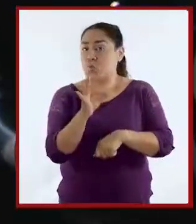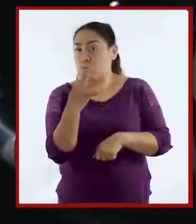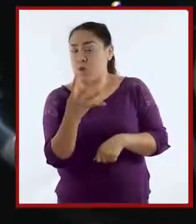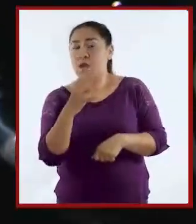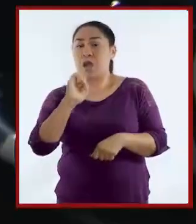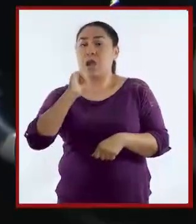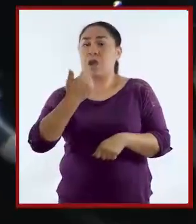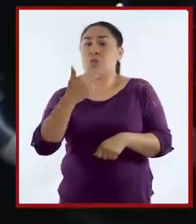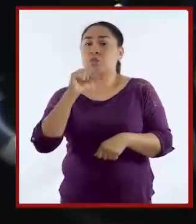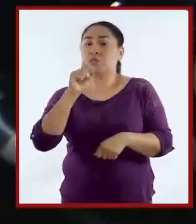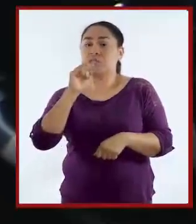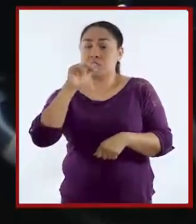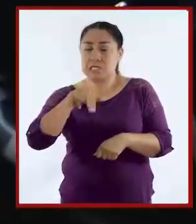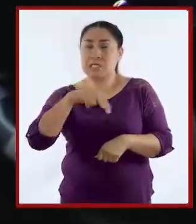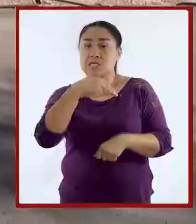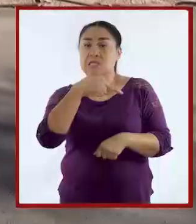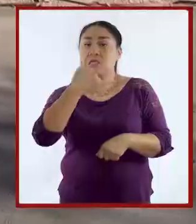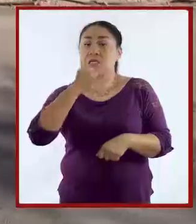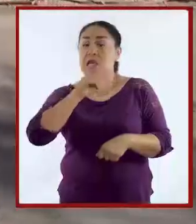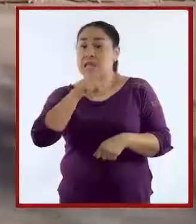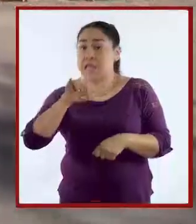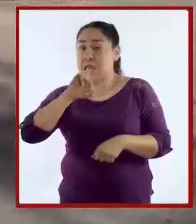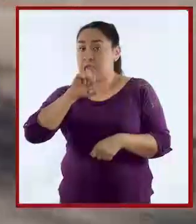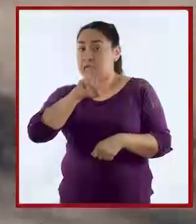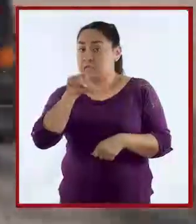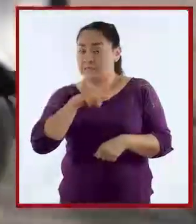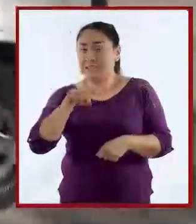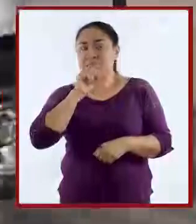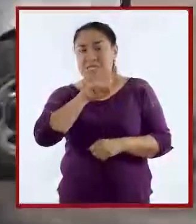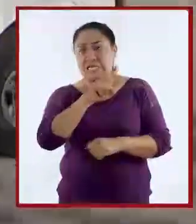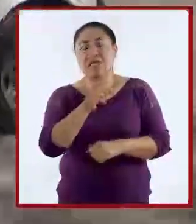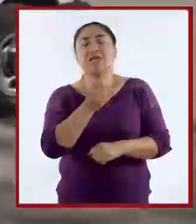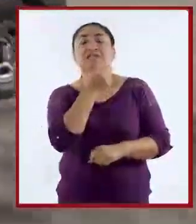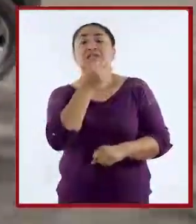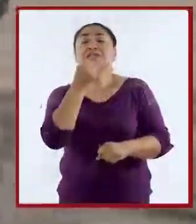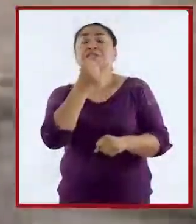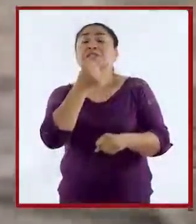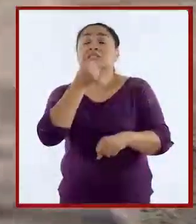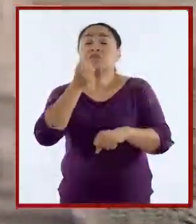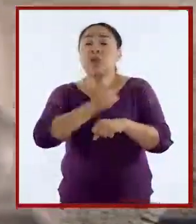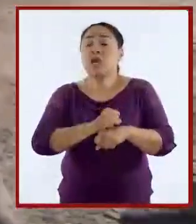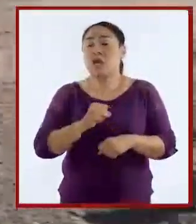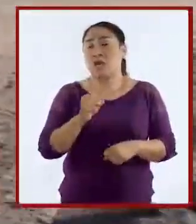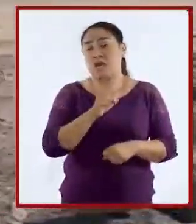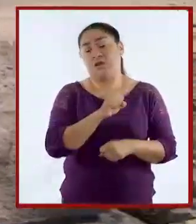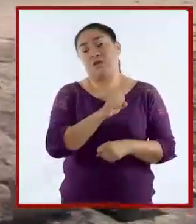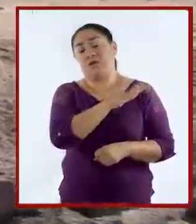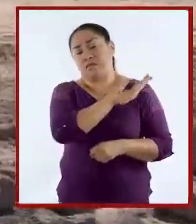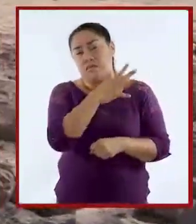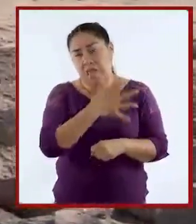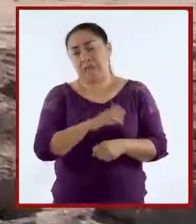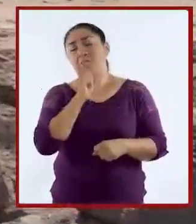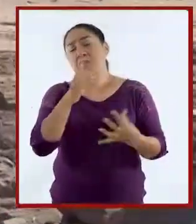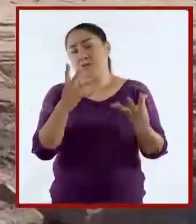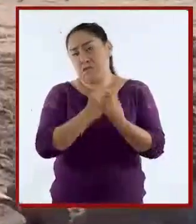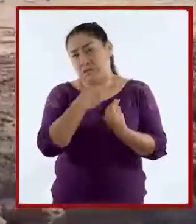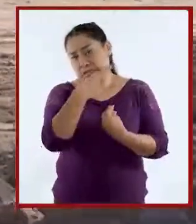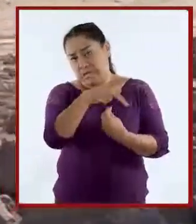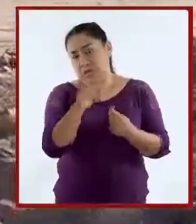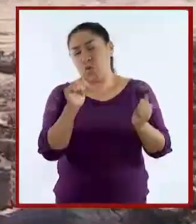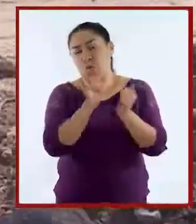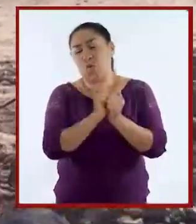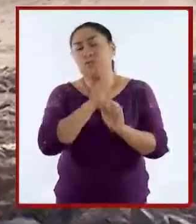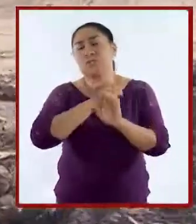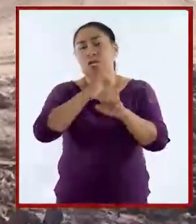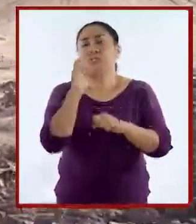S44 Agustín Yáñez, de ese mismo lugar, secundaria general, adscrita a los servicios educativos del